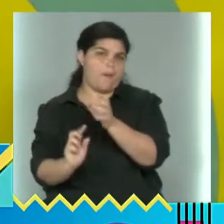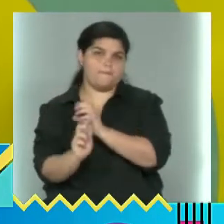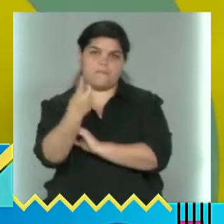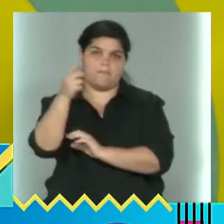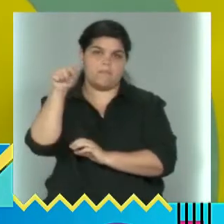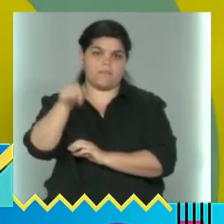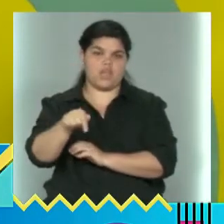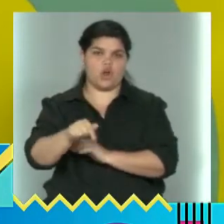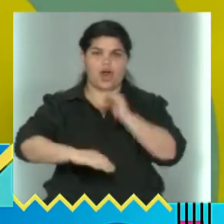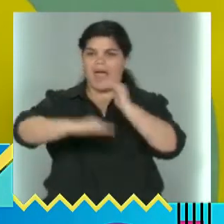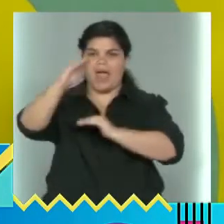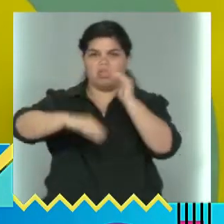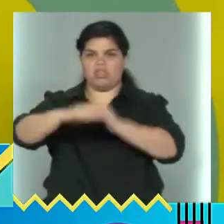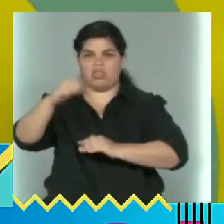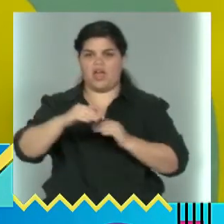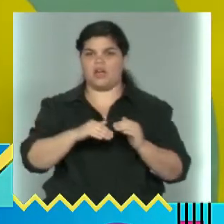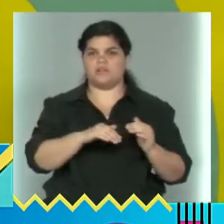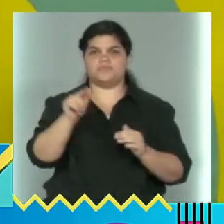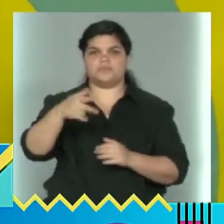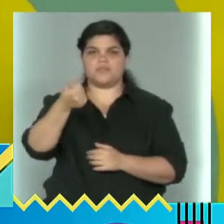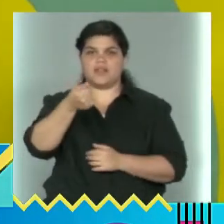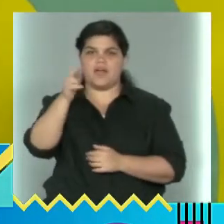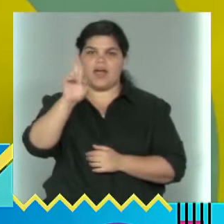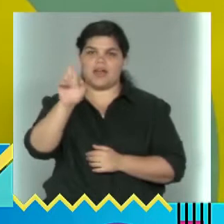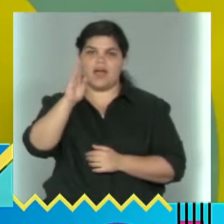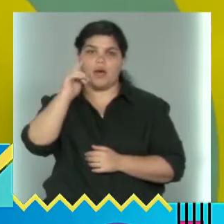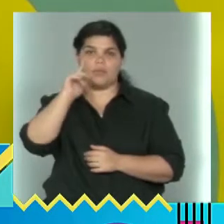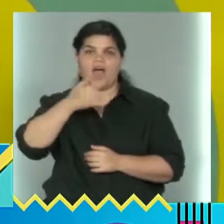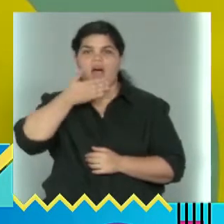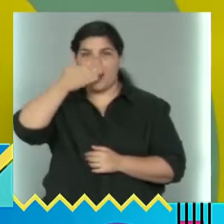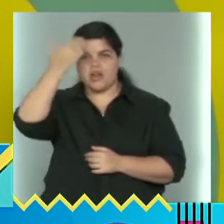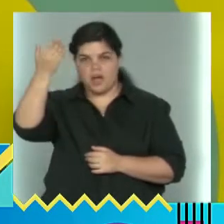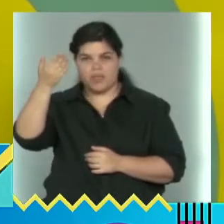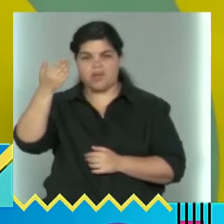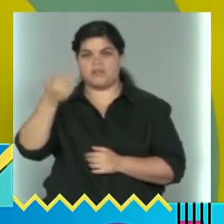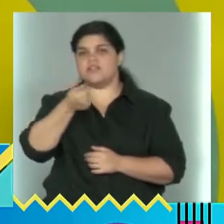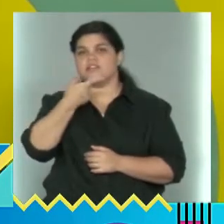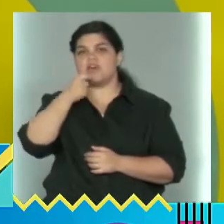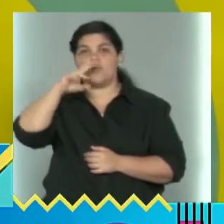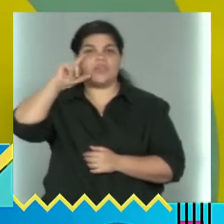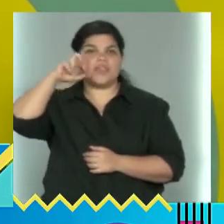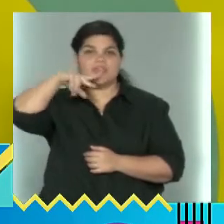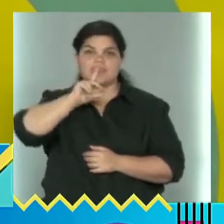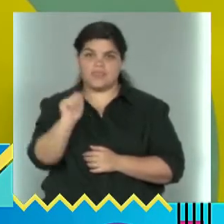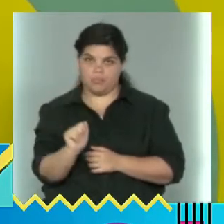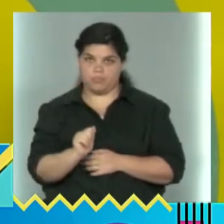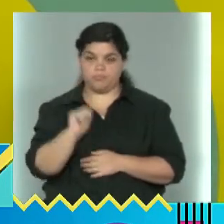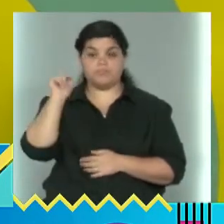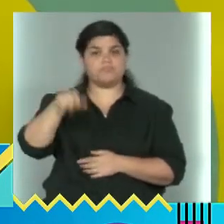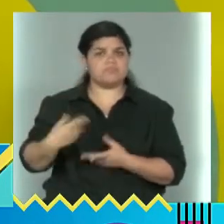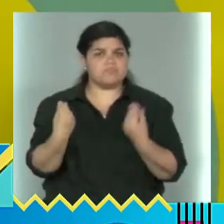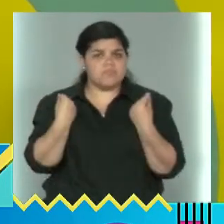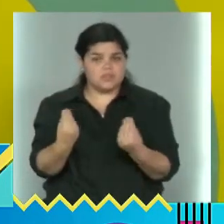elemento desestabilizador, que es Arabia Saudita, ¿no? La dinastía de los Saud, que tiene vinculación justamente con esta